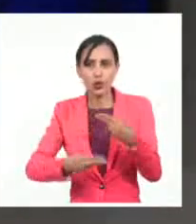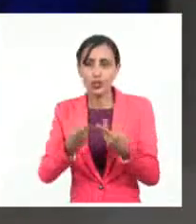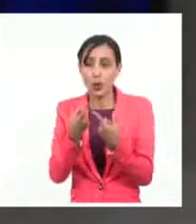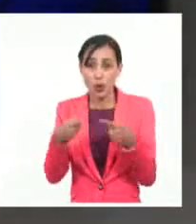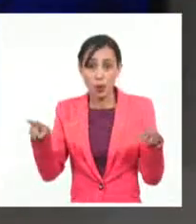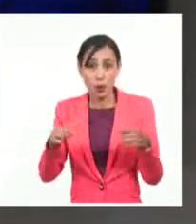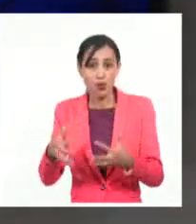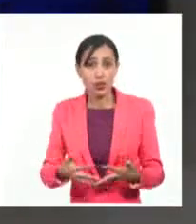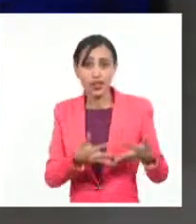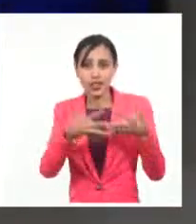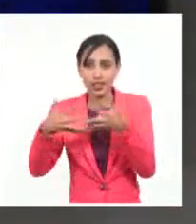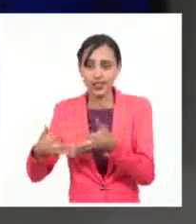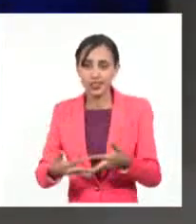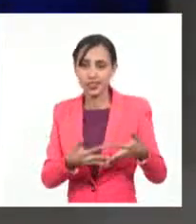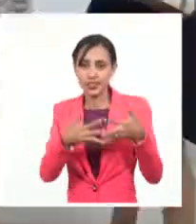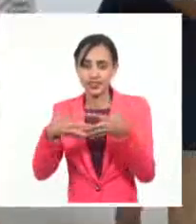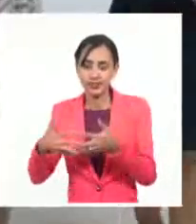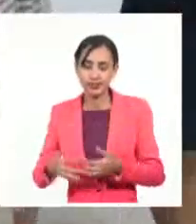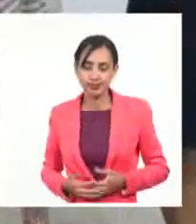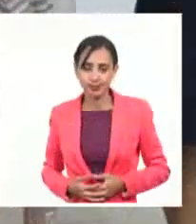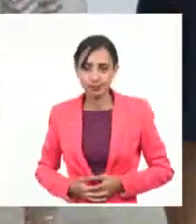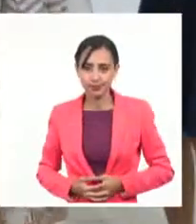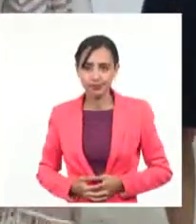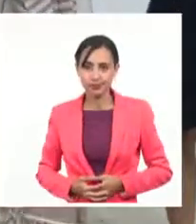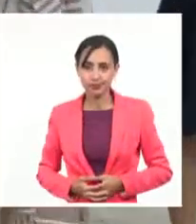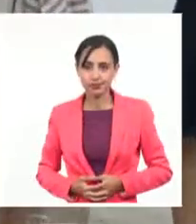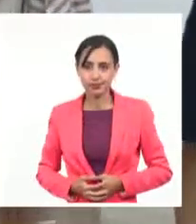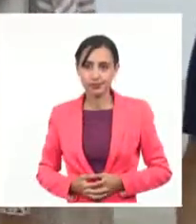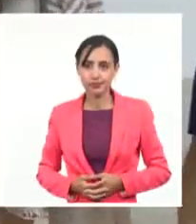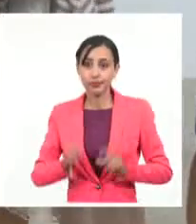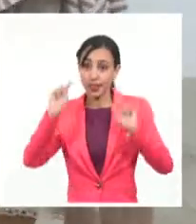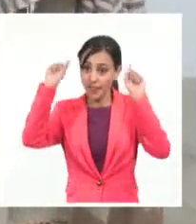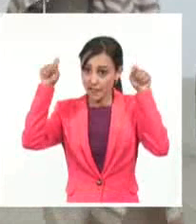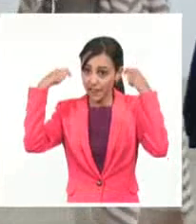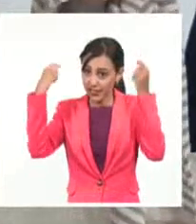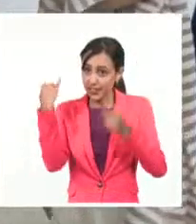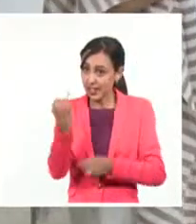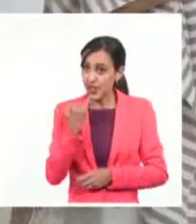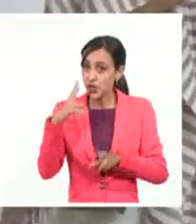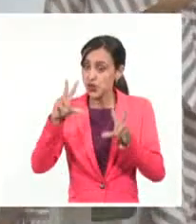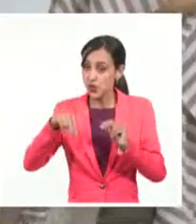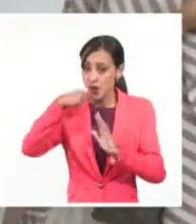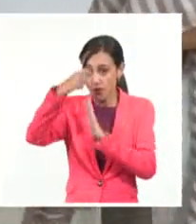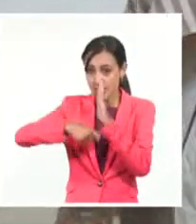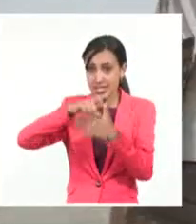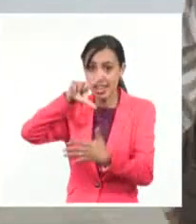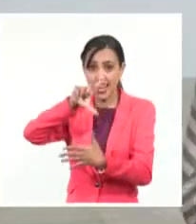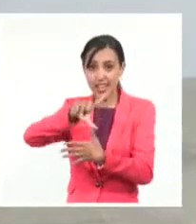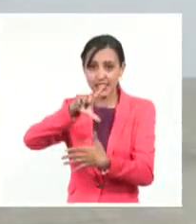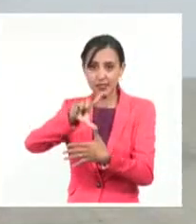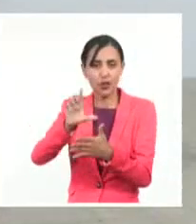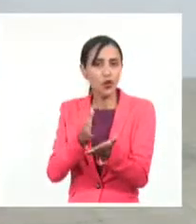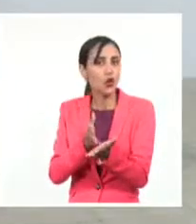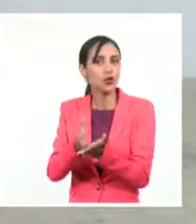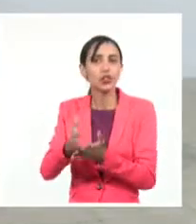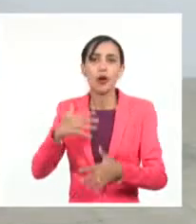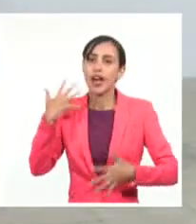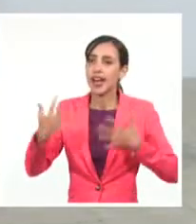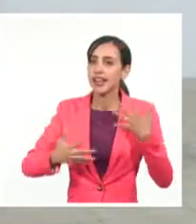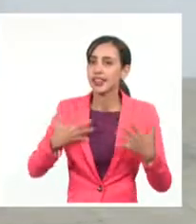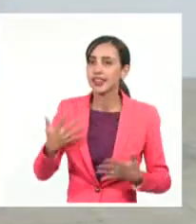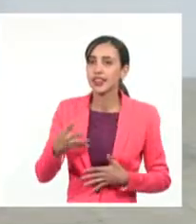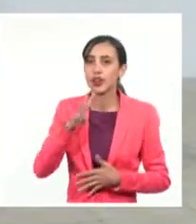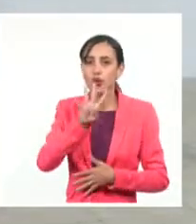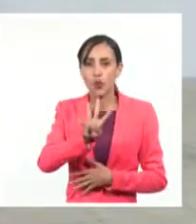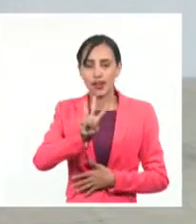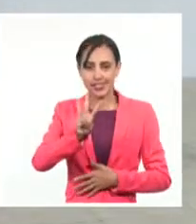músico estadounidense Death Nash el festival interamericano continúa las actividades de su